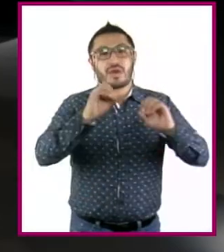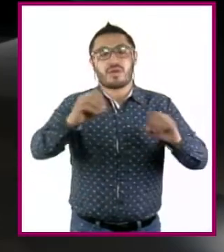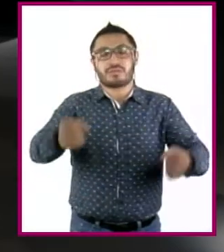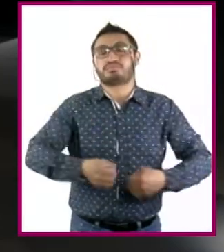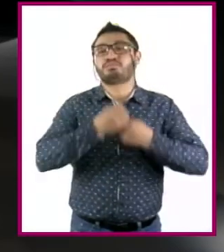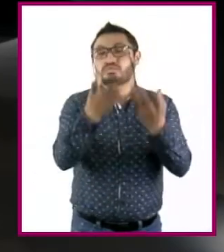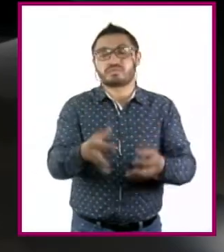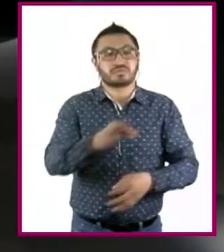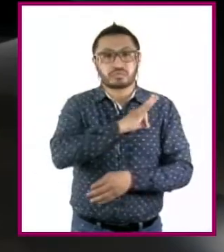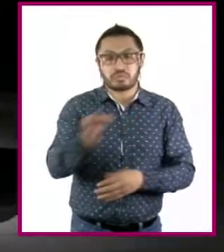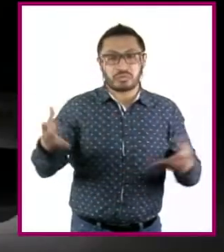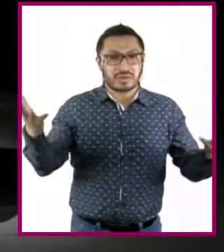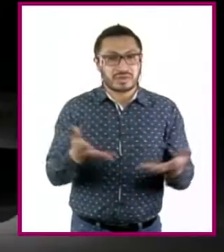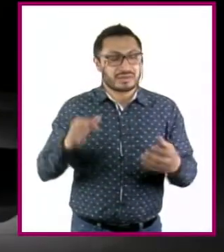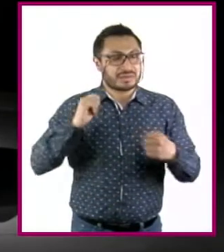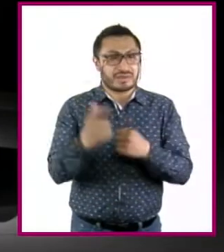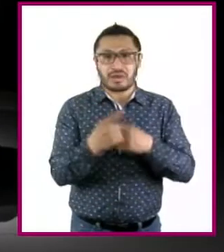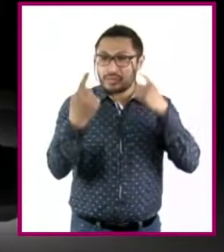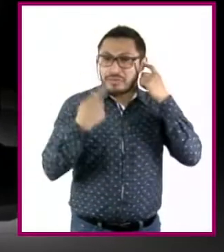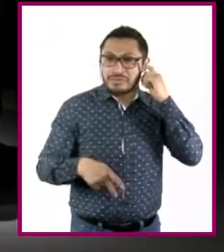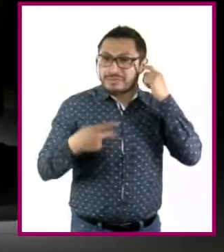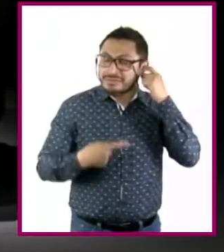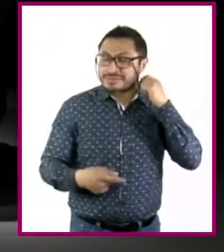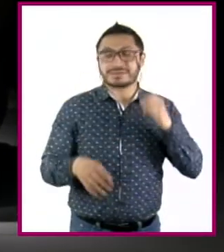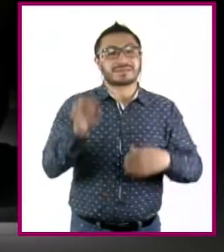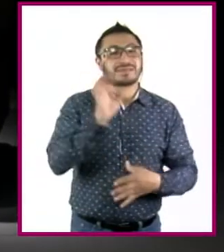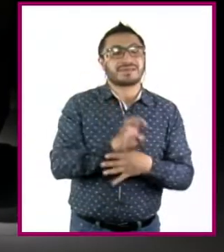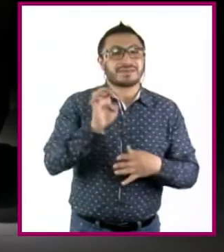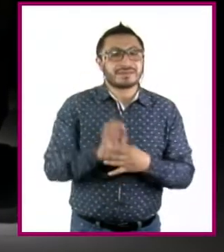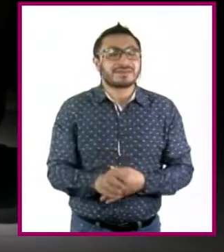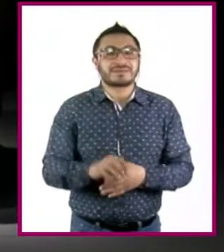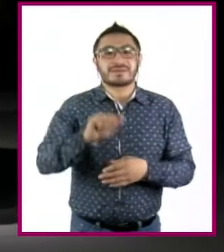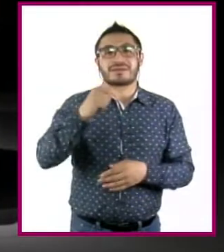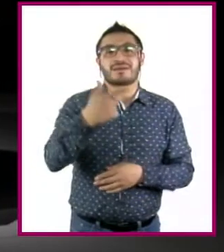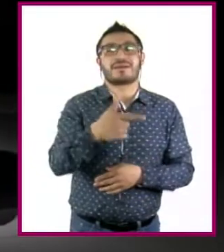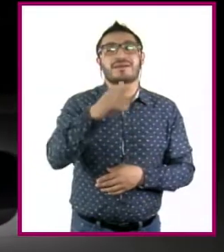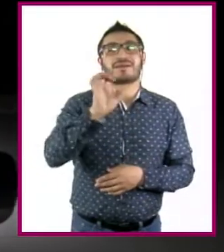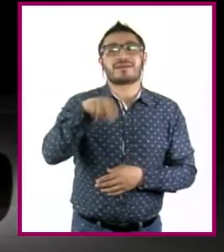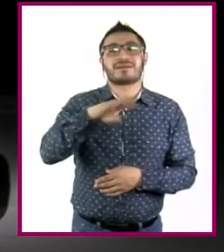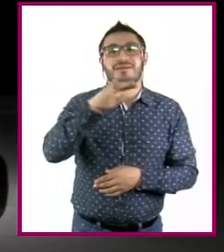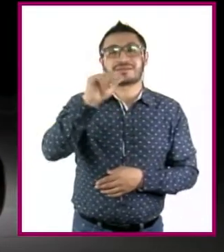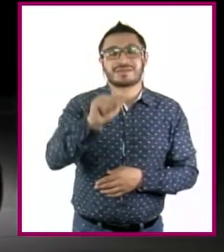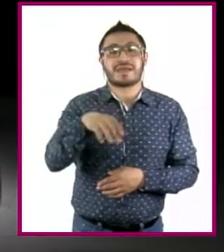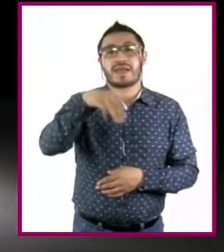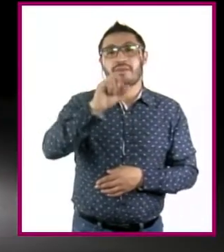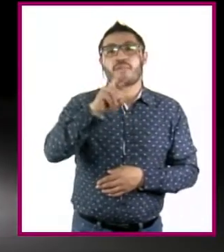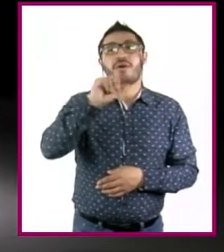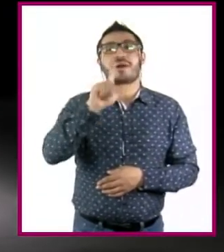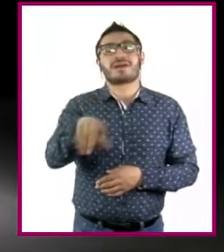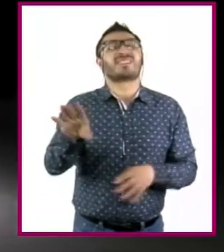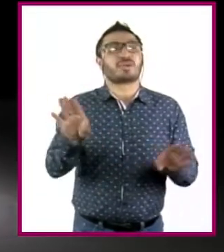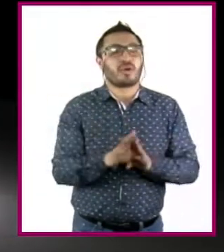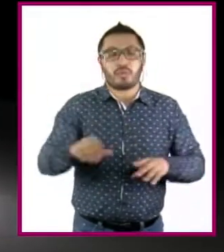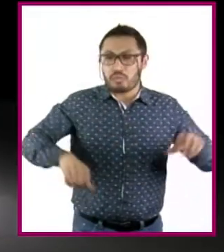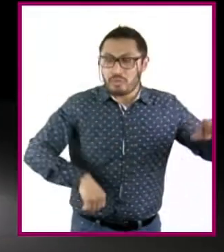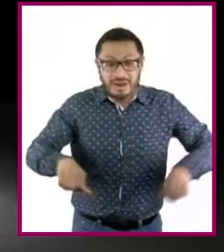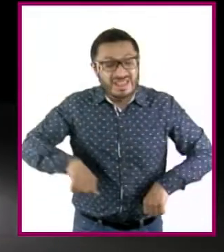de actuar de algún ser. De modo que la agencia moral podríamos entenderla como el ejercicio o